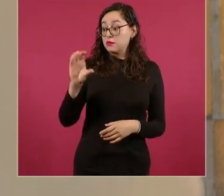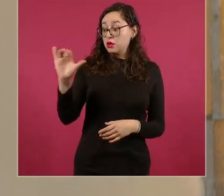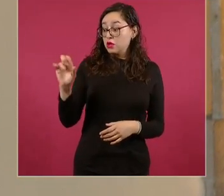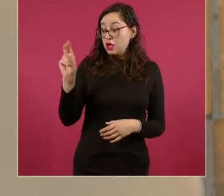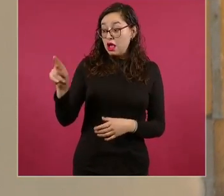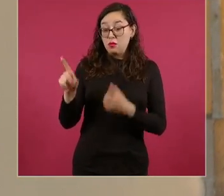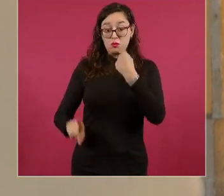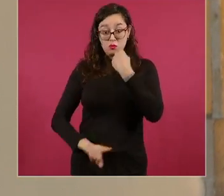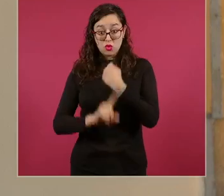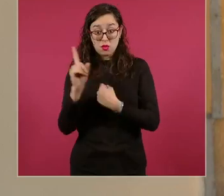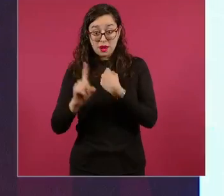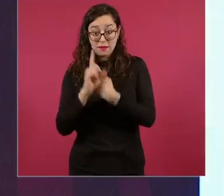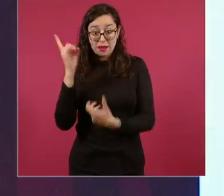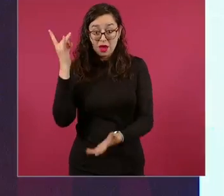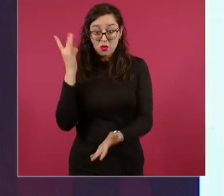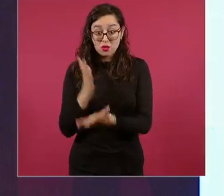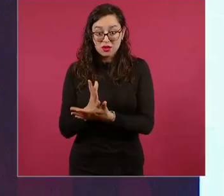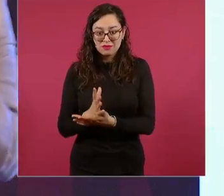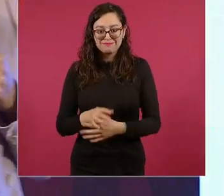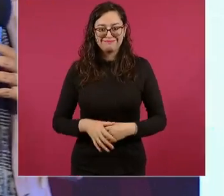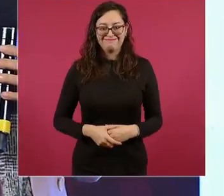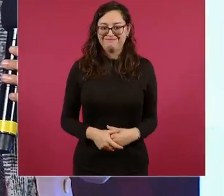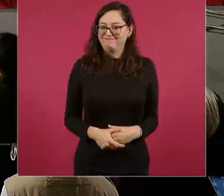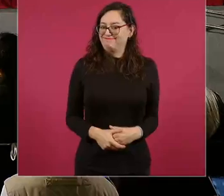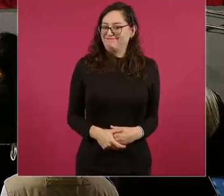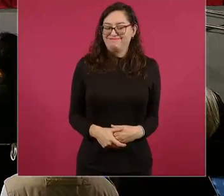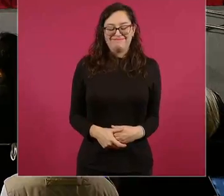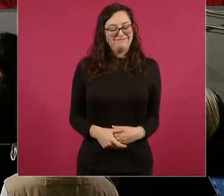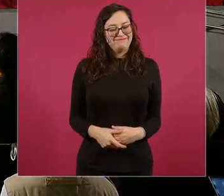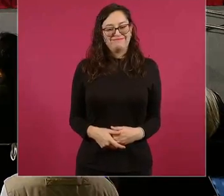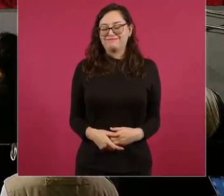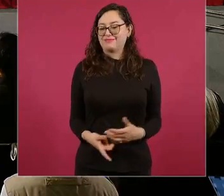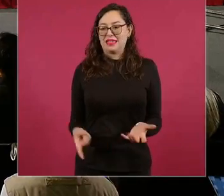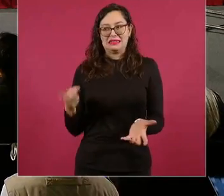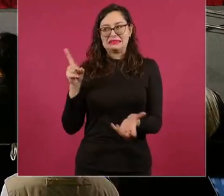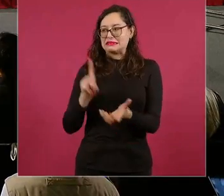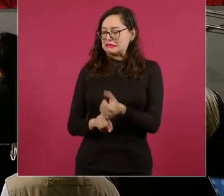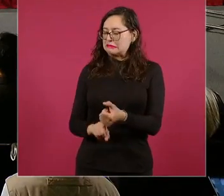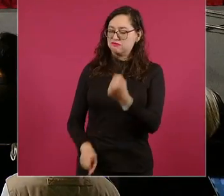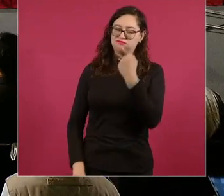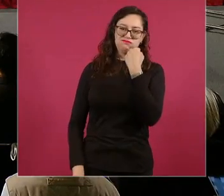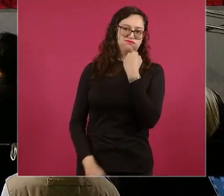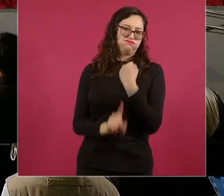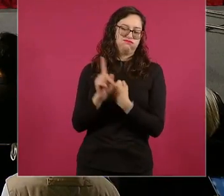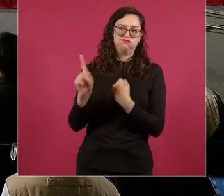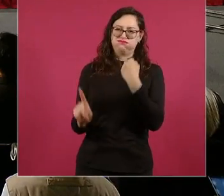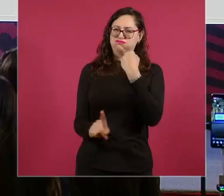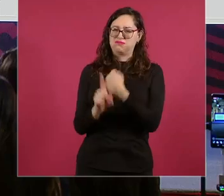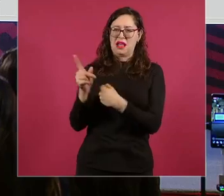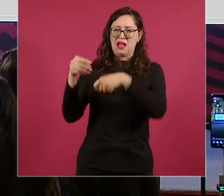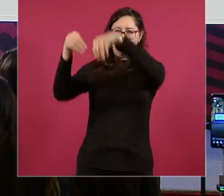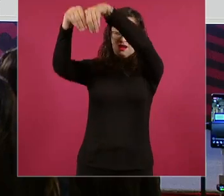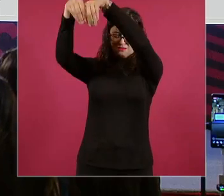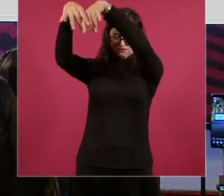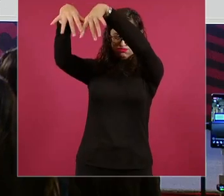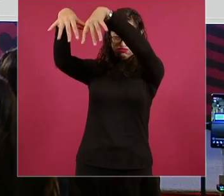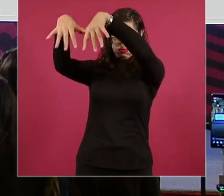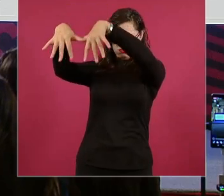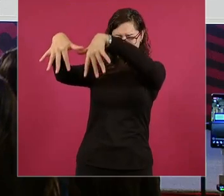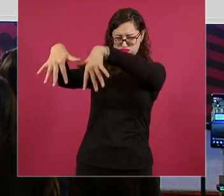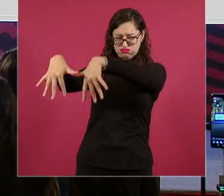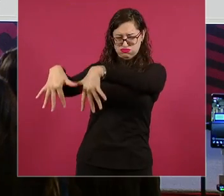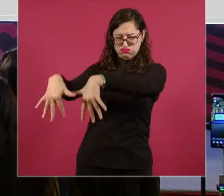La problemática y los vicios que hemos constatado en el Poder Judicial permean todo el sistema.